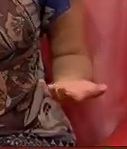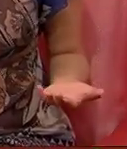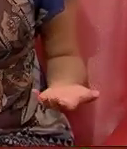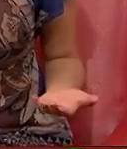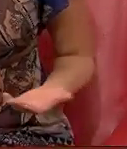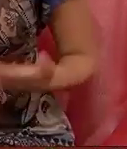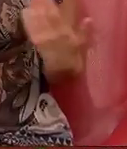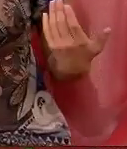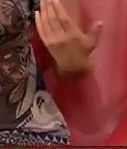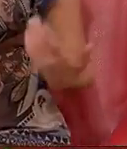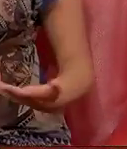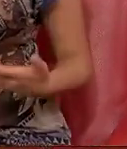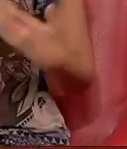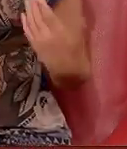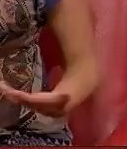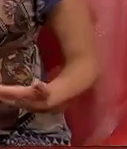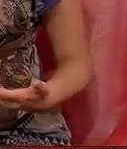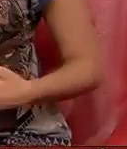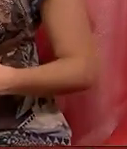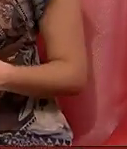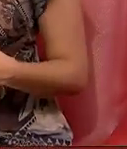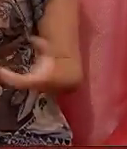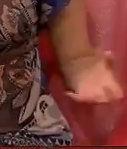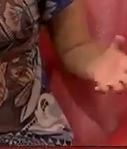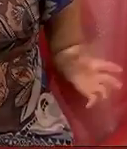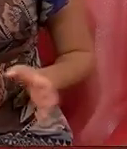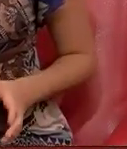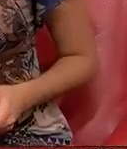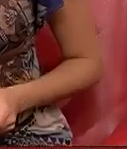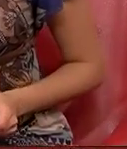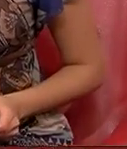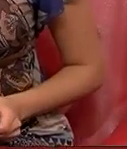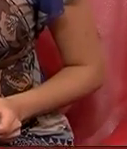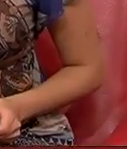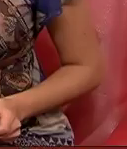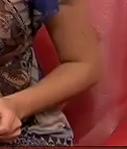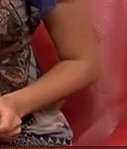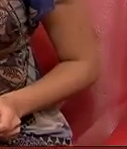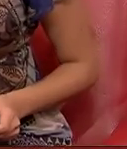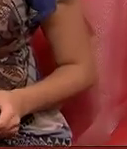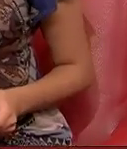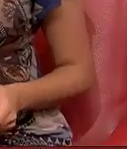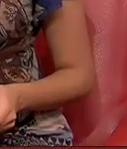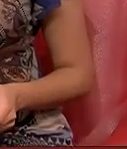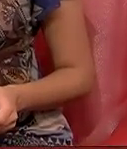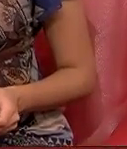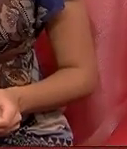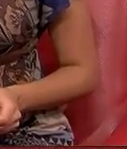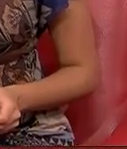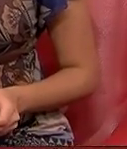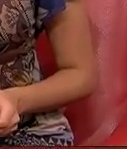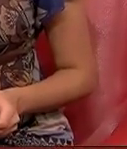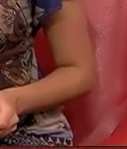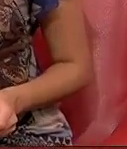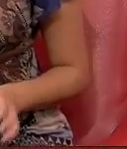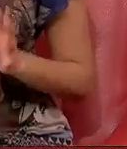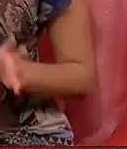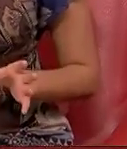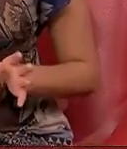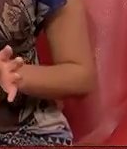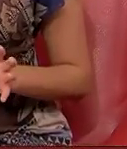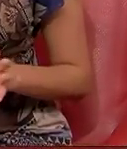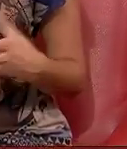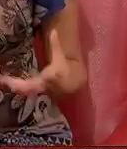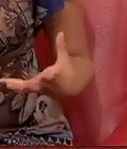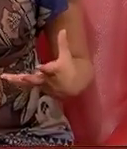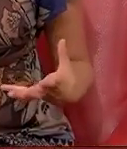es tan paralelo, que lo vivimos día a día y pues está relacionado con todo lo que hacemos. Y pues comenzamos hoy con una información de un